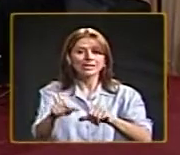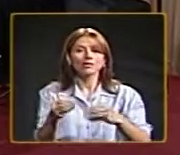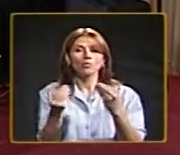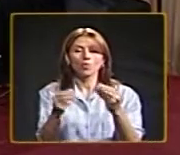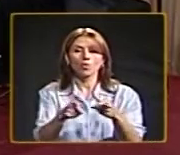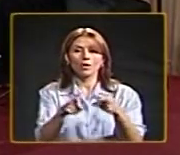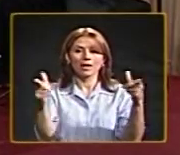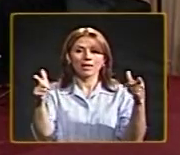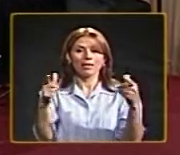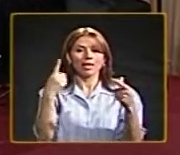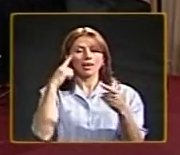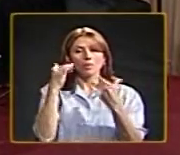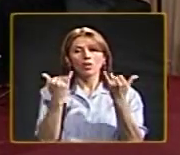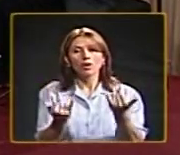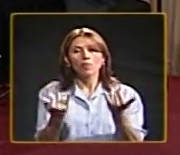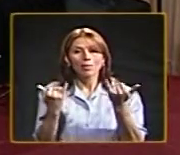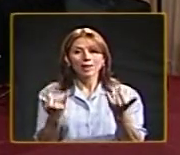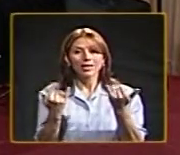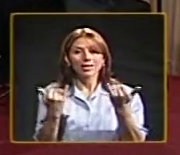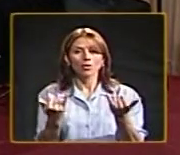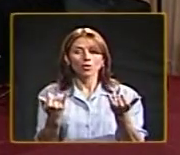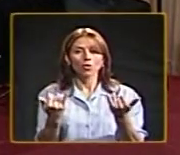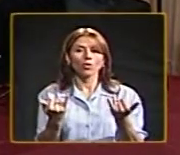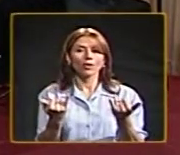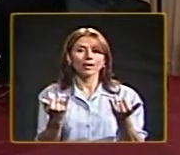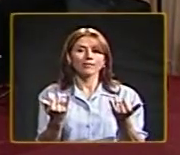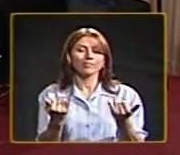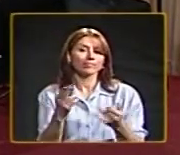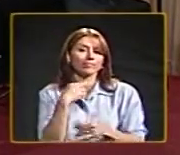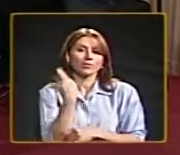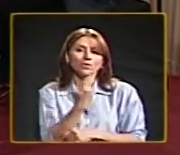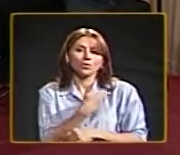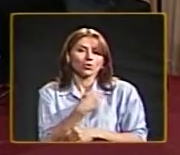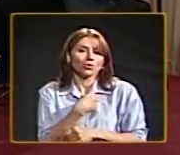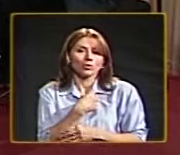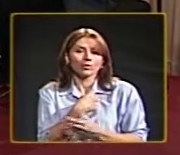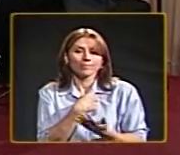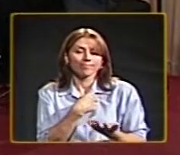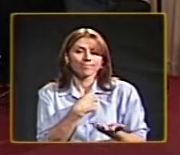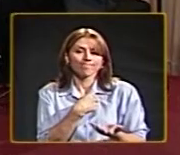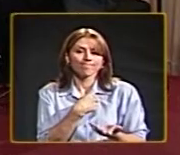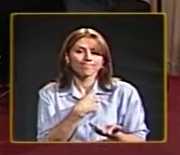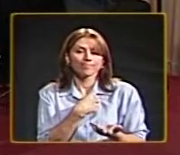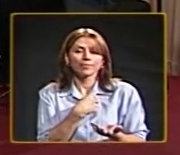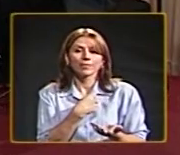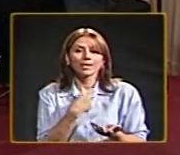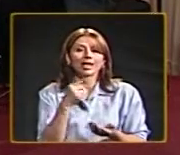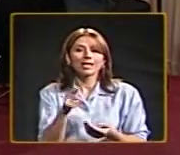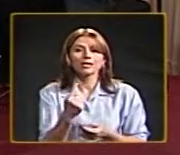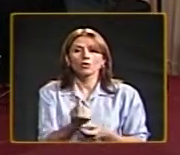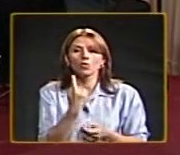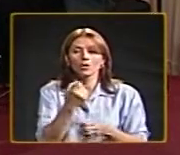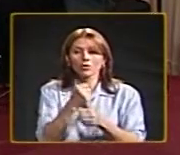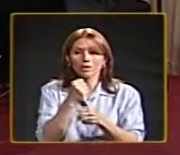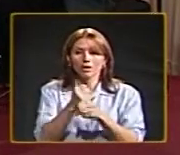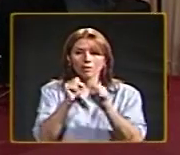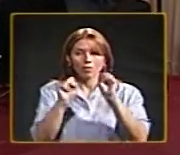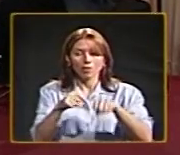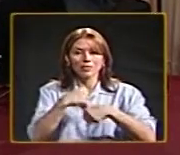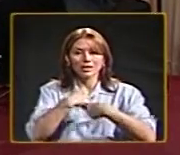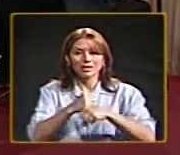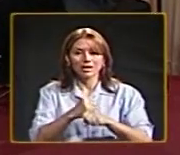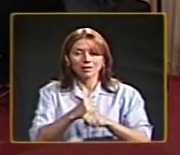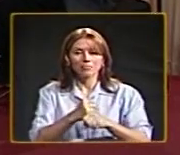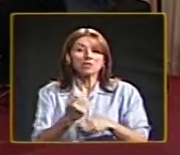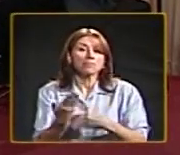Por supuesto. Y por el momento, digamos, hasta ahí es donde podemos hacer la extensión del festival. Ya se